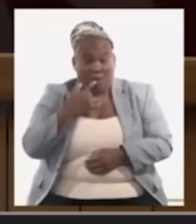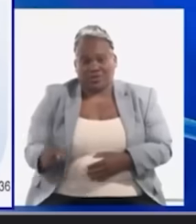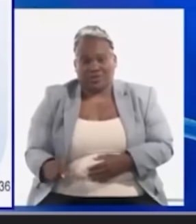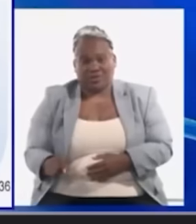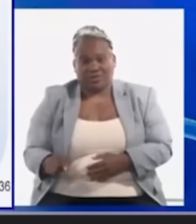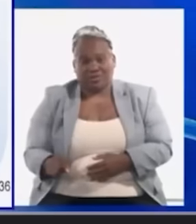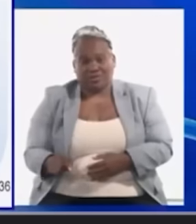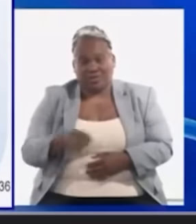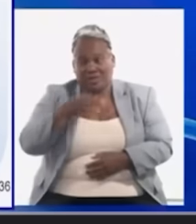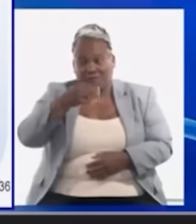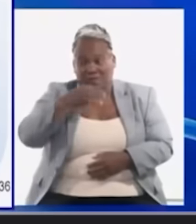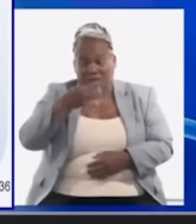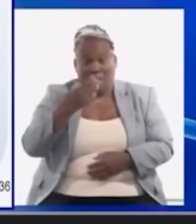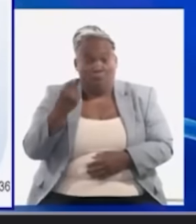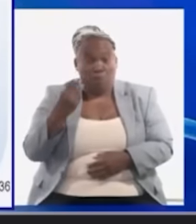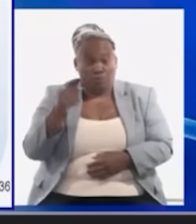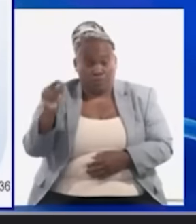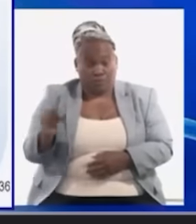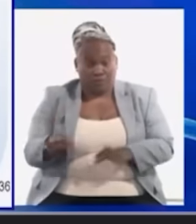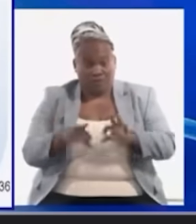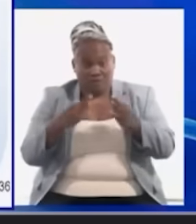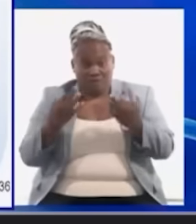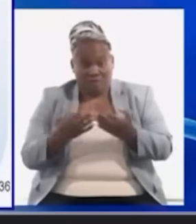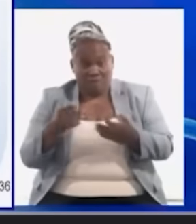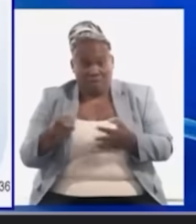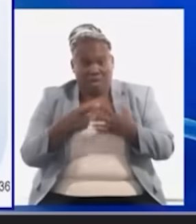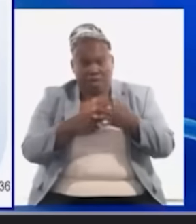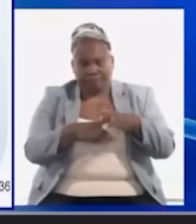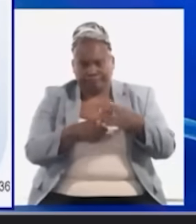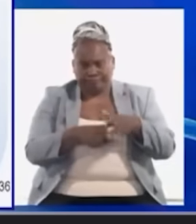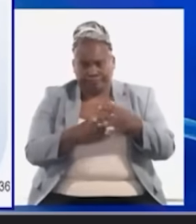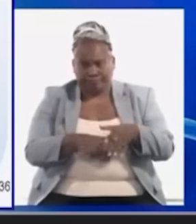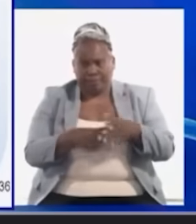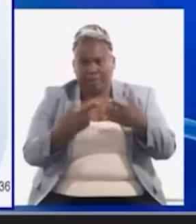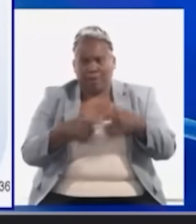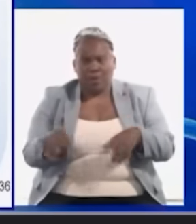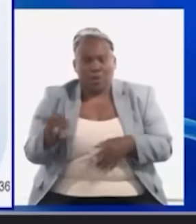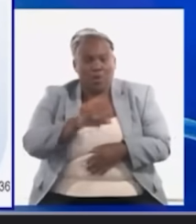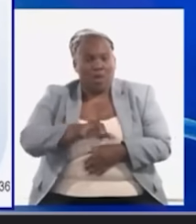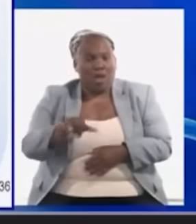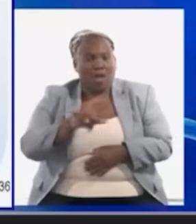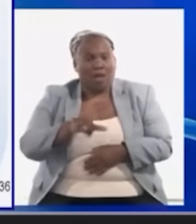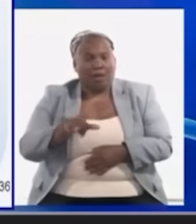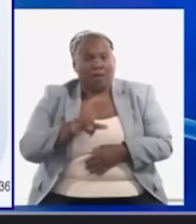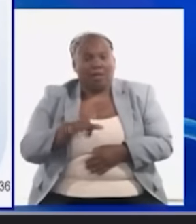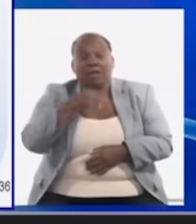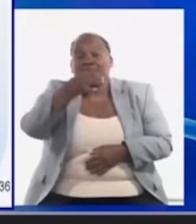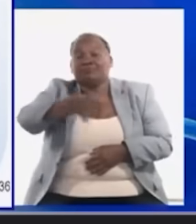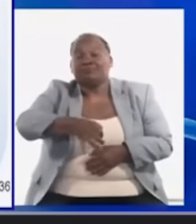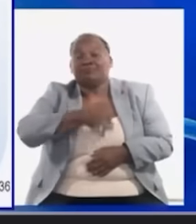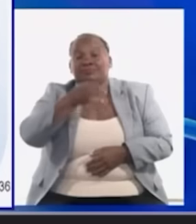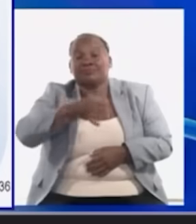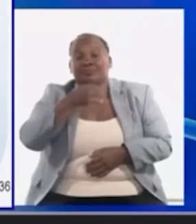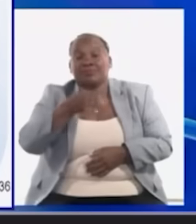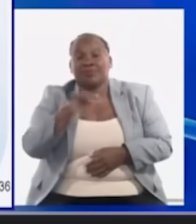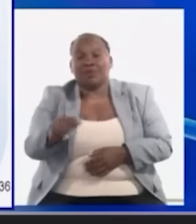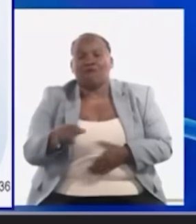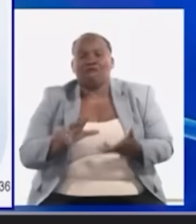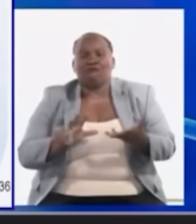las excepciones arancelarias a la importación de alimentos, aseos, medicamentos. Se ha tomado como una vía